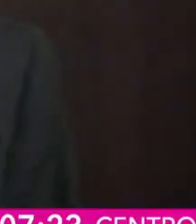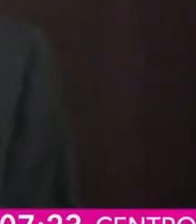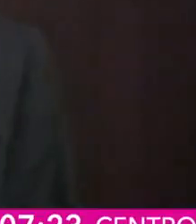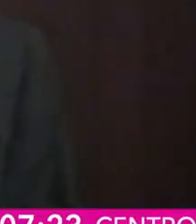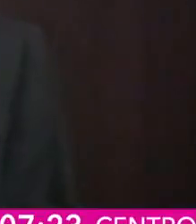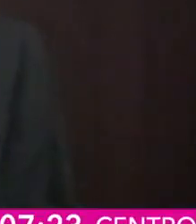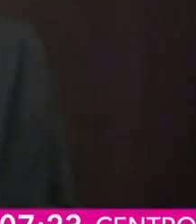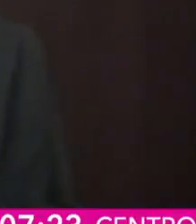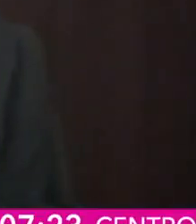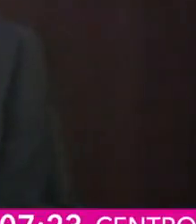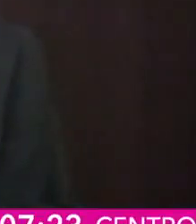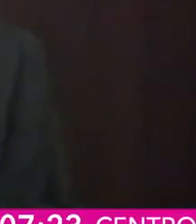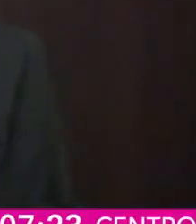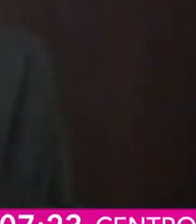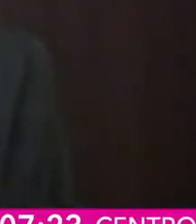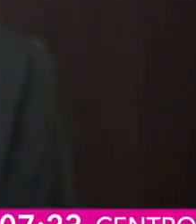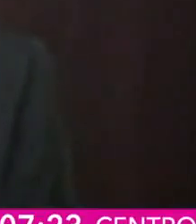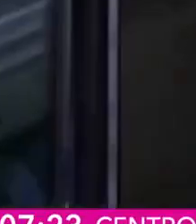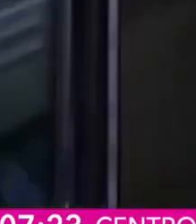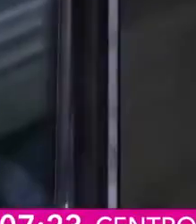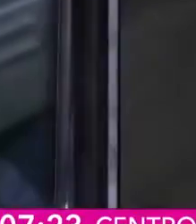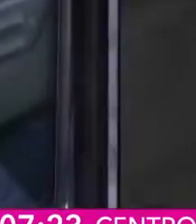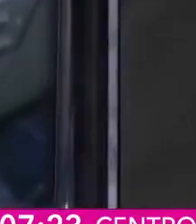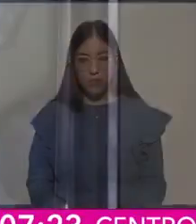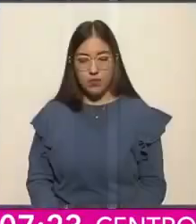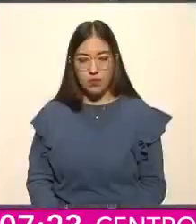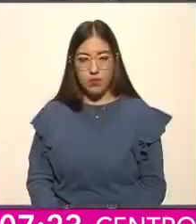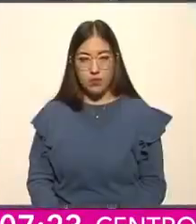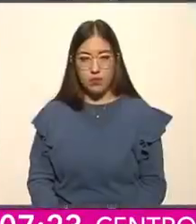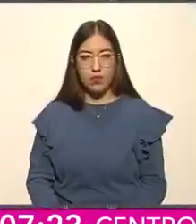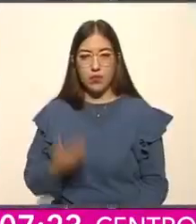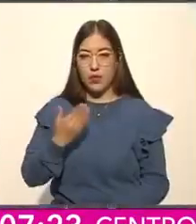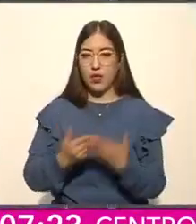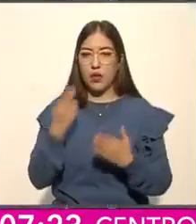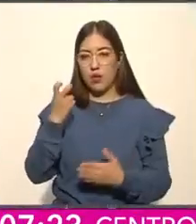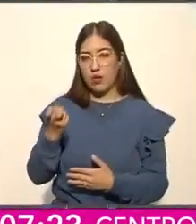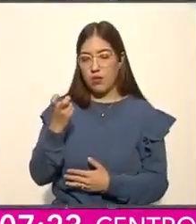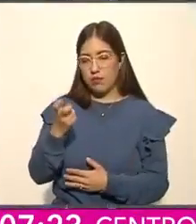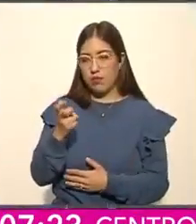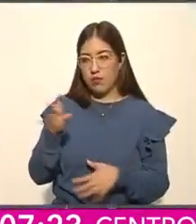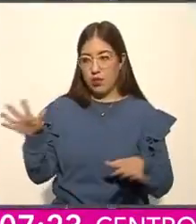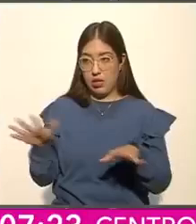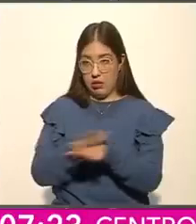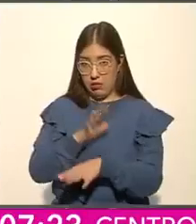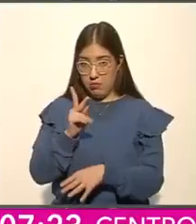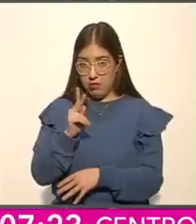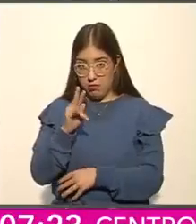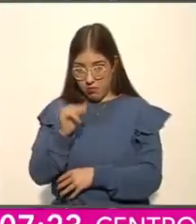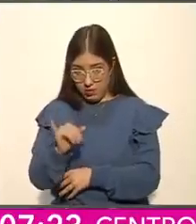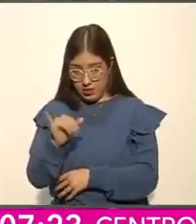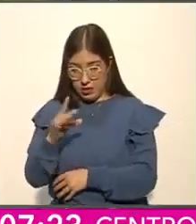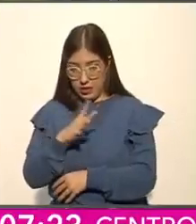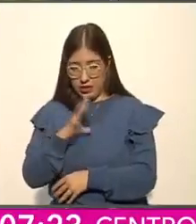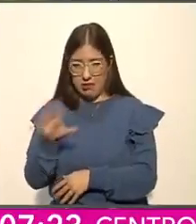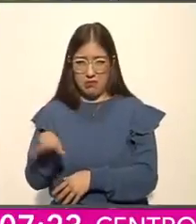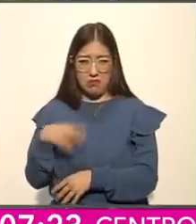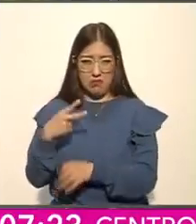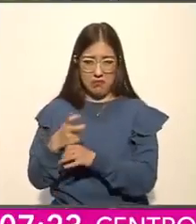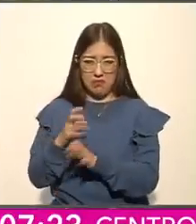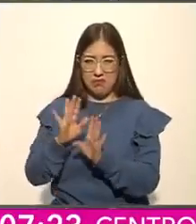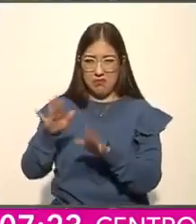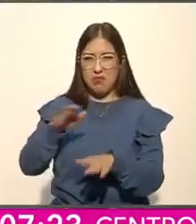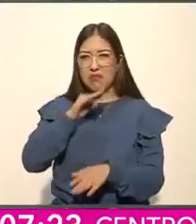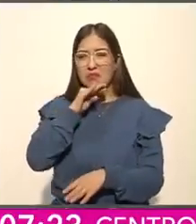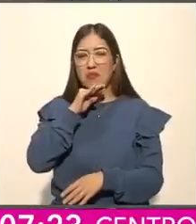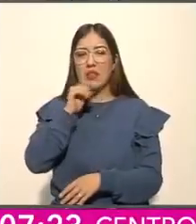consonancia con los reclamos de la sociedad. Los cambios del priista pasaron a segundo plano en la opinión pública ante la continuación